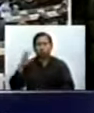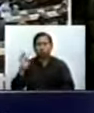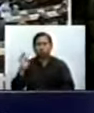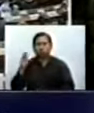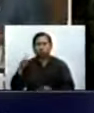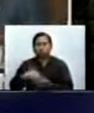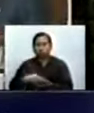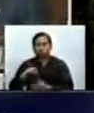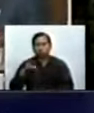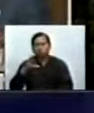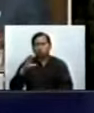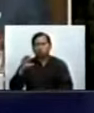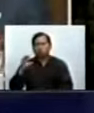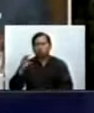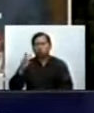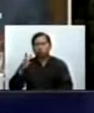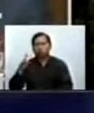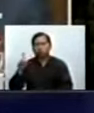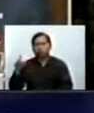9.521 millones de dólares.